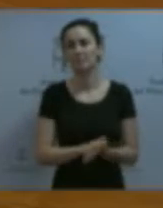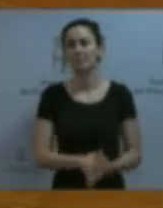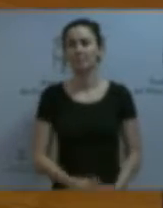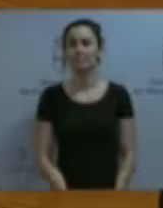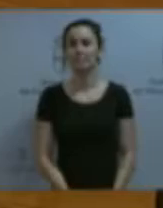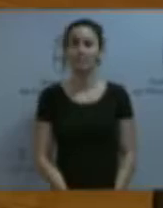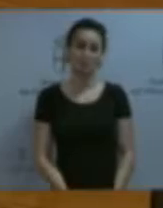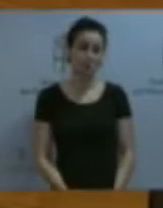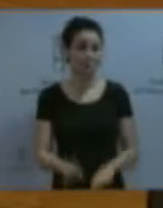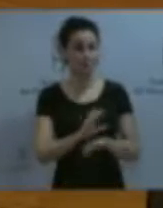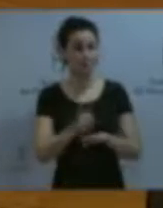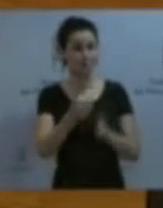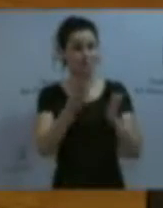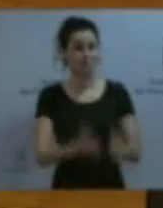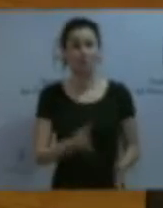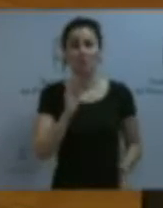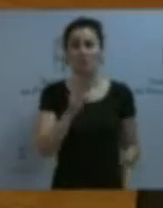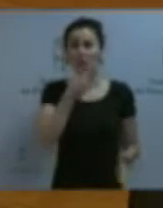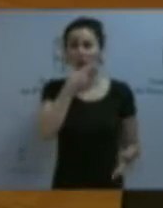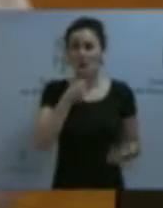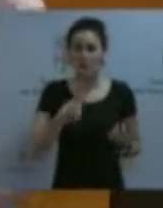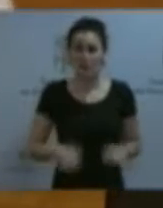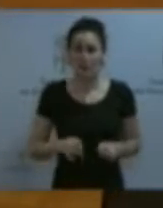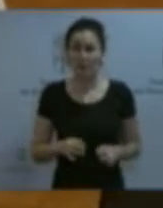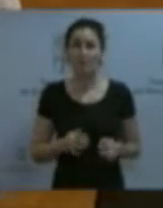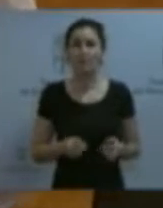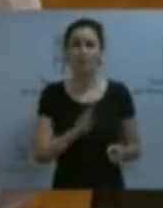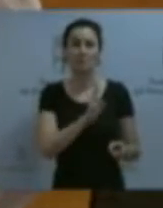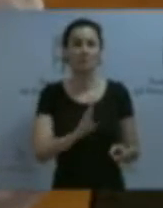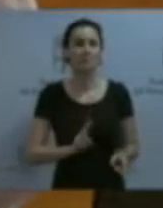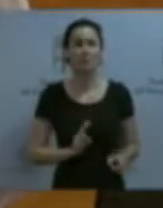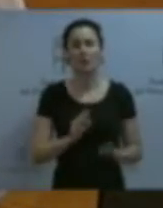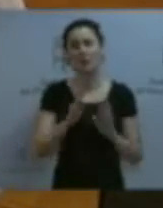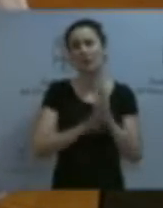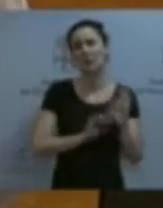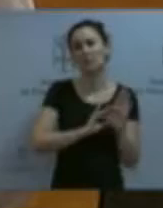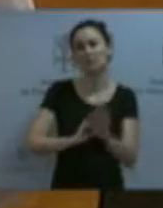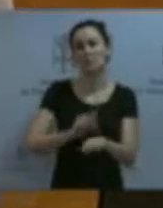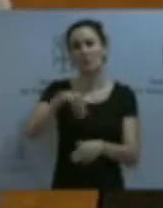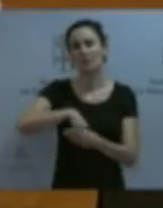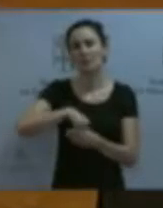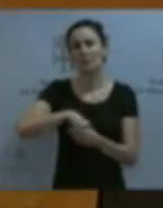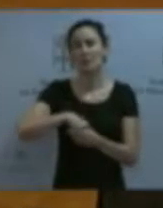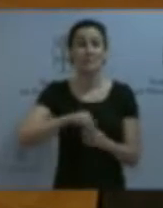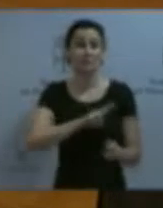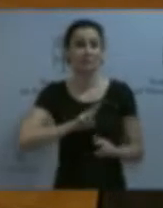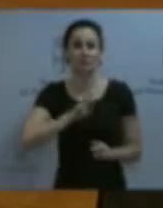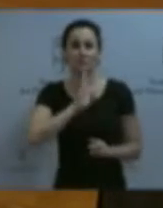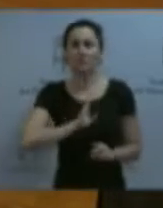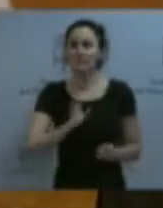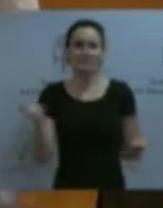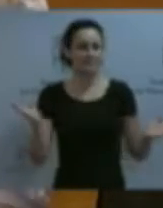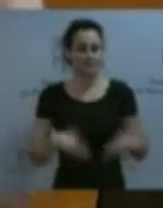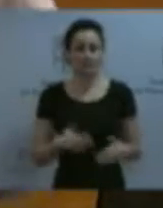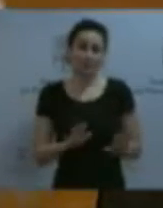Señor consejero, hacíamos una pregunta bastante sencilla, que ayer si hubo algún tipo de instrucción interna, no la llegó a contestar directamente,